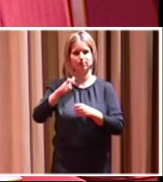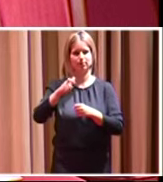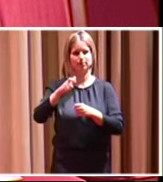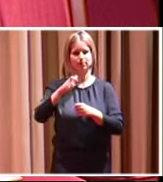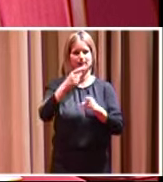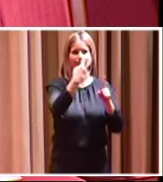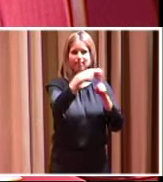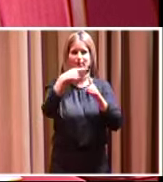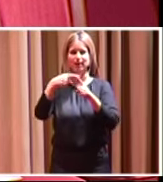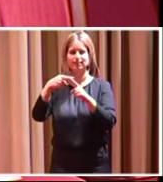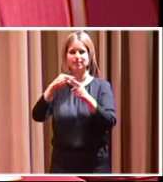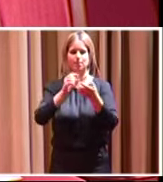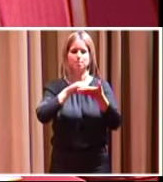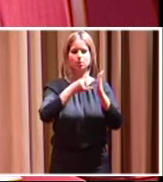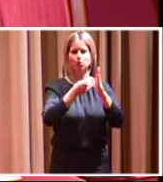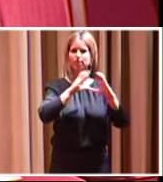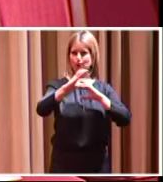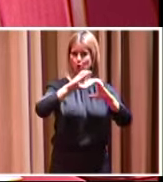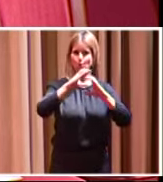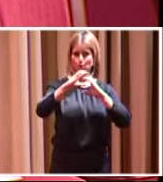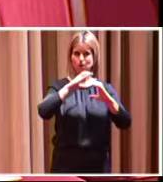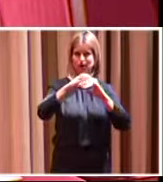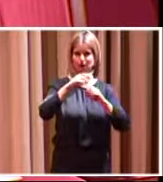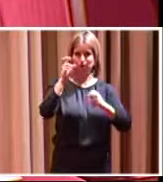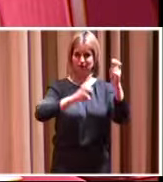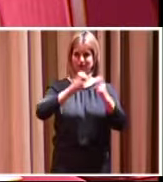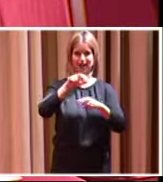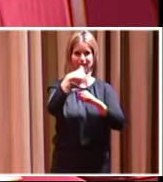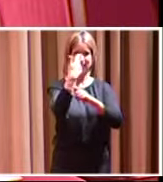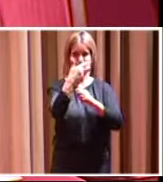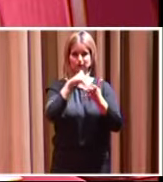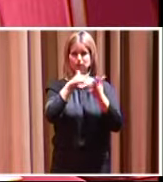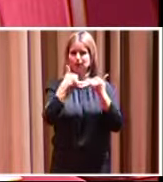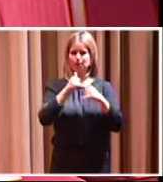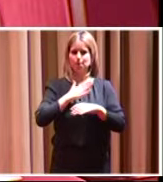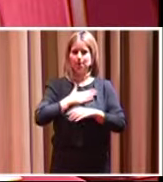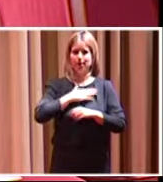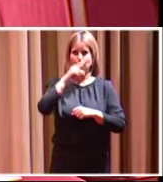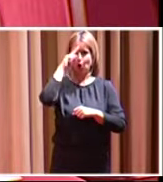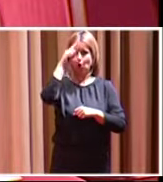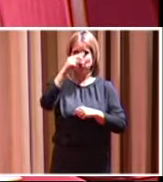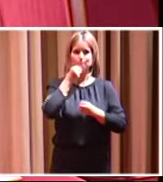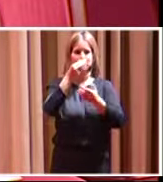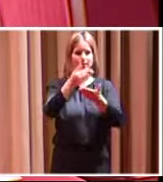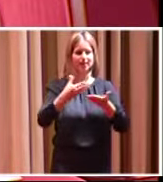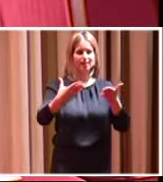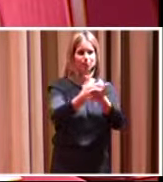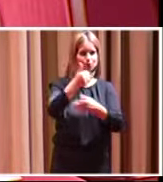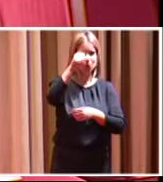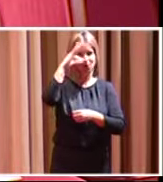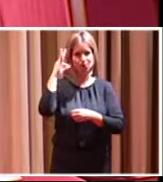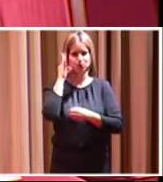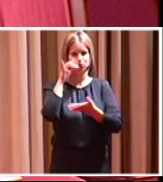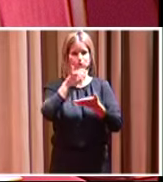los distintos medios de comunicación que cubrís este acto. Es un honor para mí darle la bienvenida a todos ustedes a